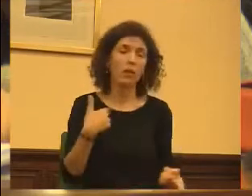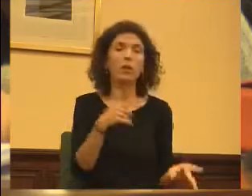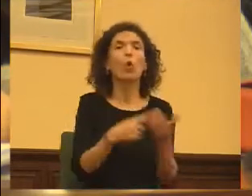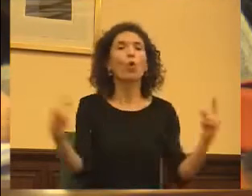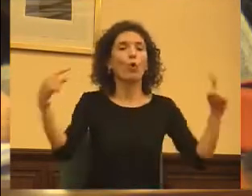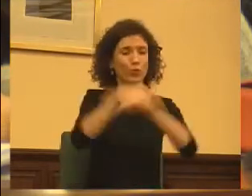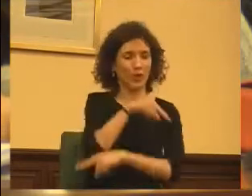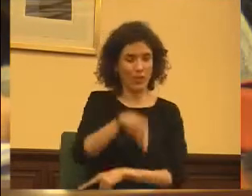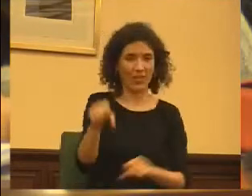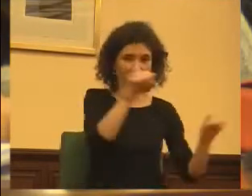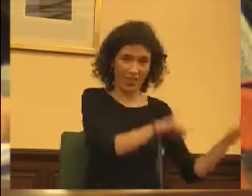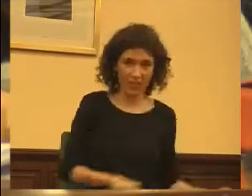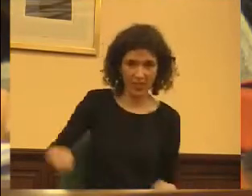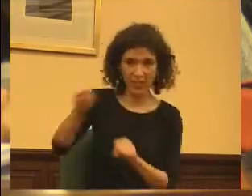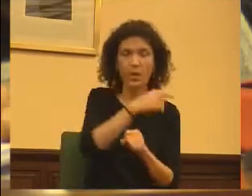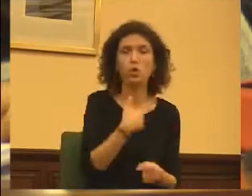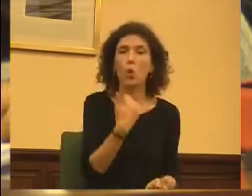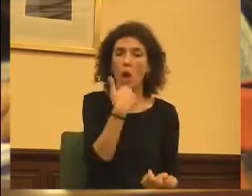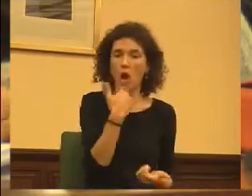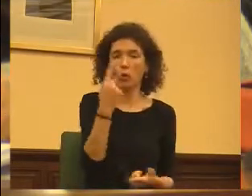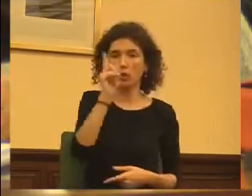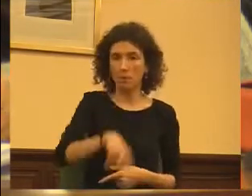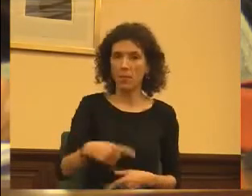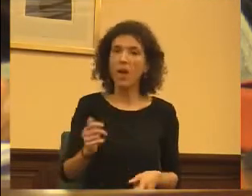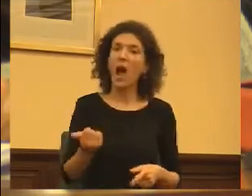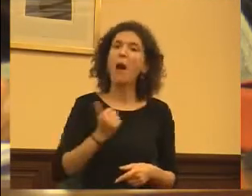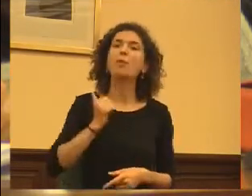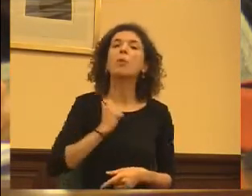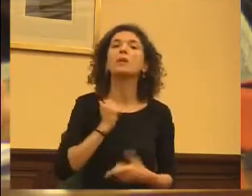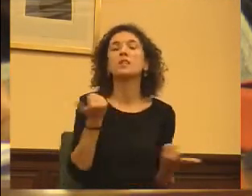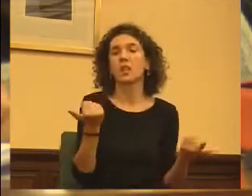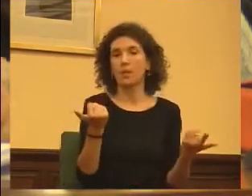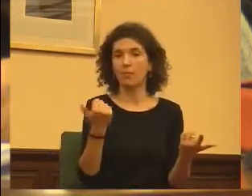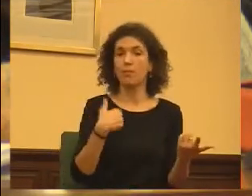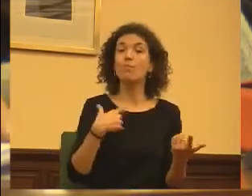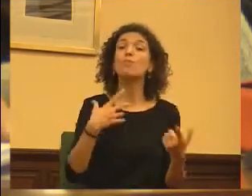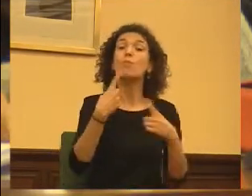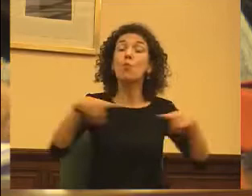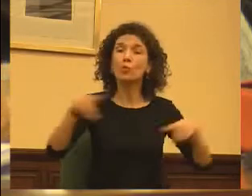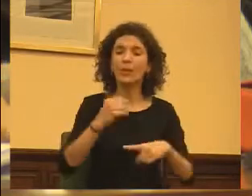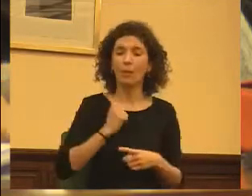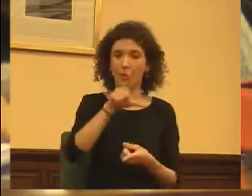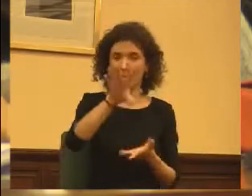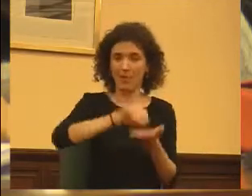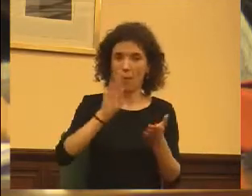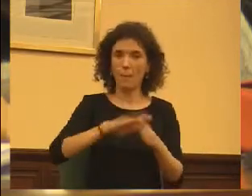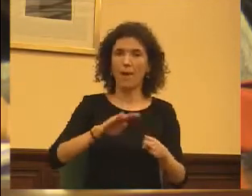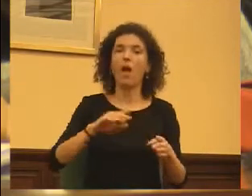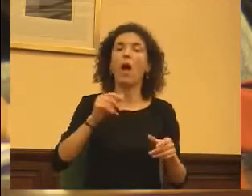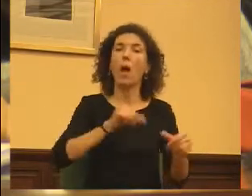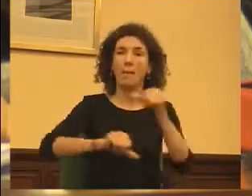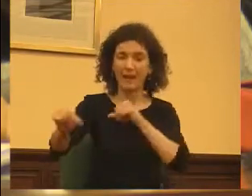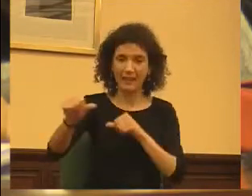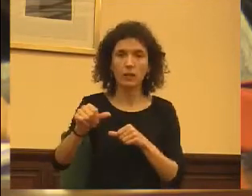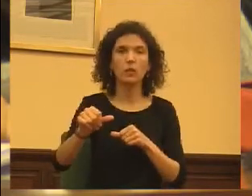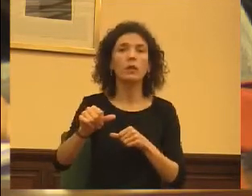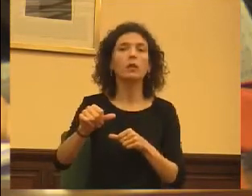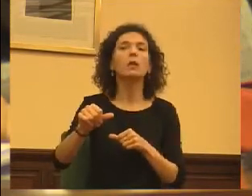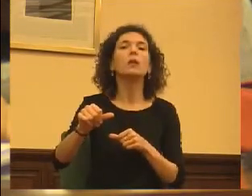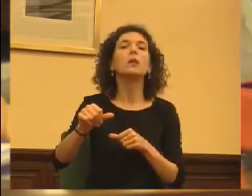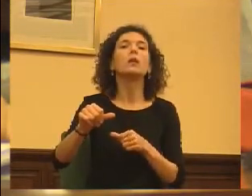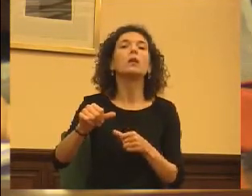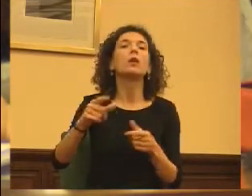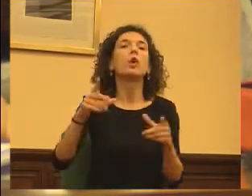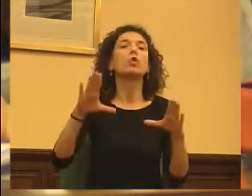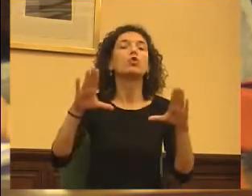contrario a lo que aquí estamos defendiendo, que no deja de ser también aprovechar el poder transformador de la música para el bienestar de todas, y